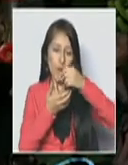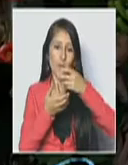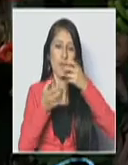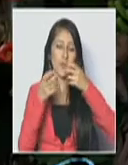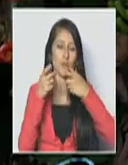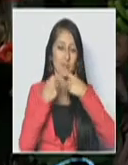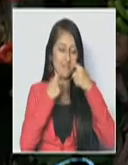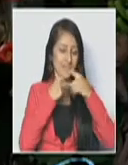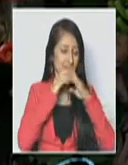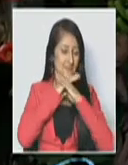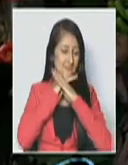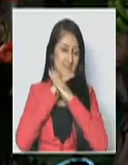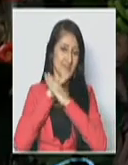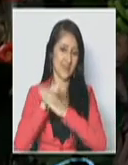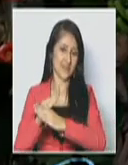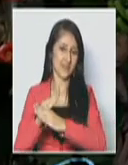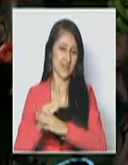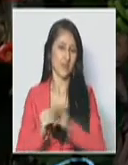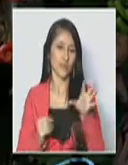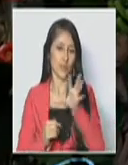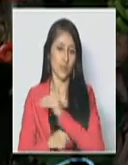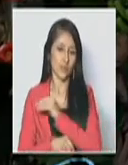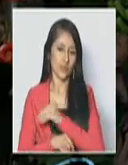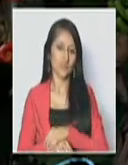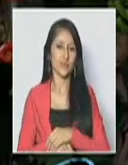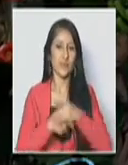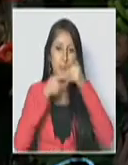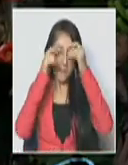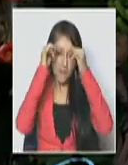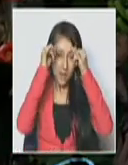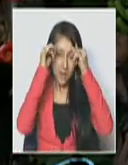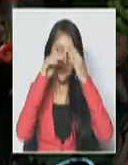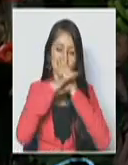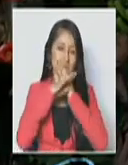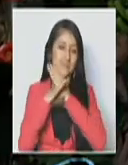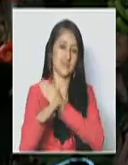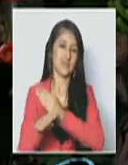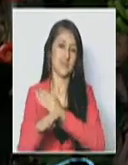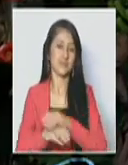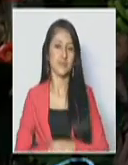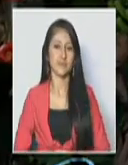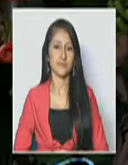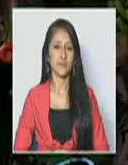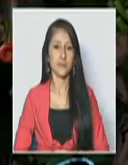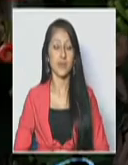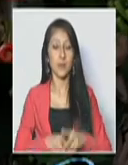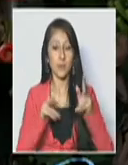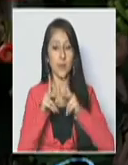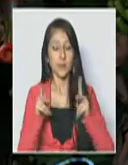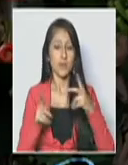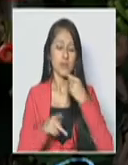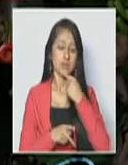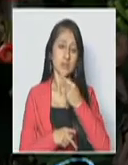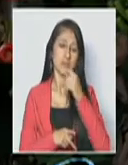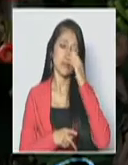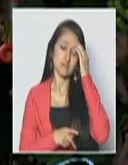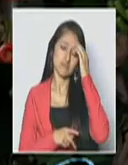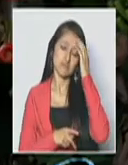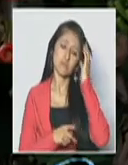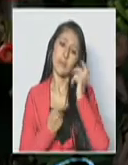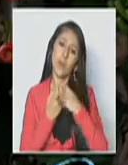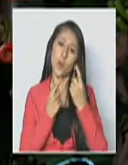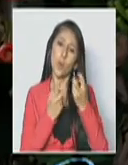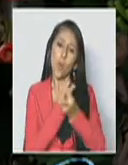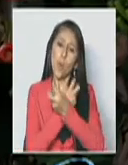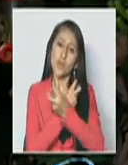de lactosa da es decir todos los derivados de la vaca la gente estará diciendo y el calcio